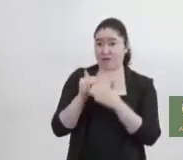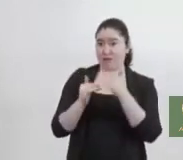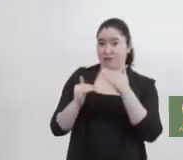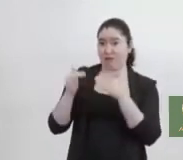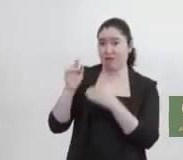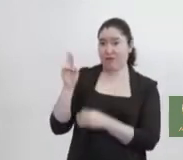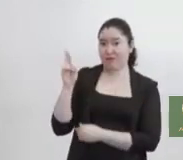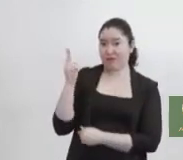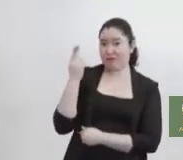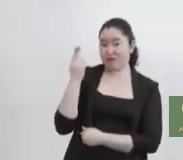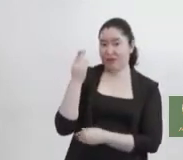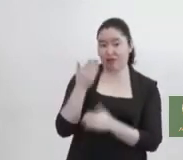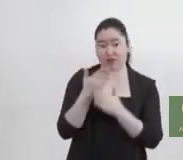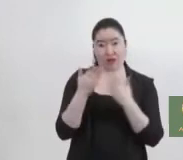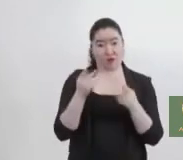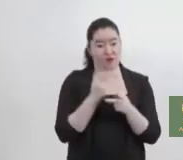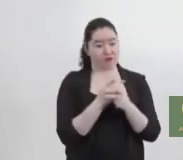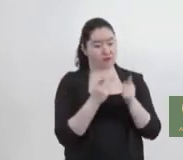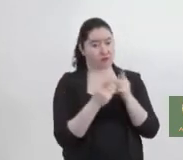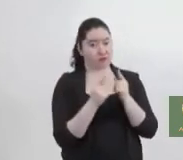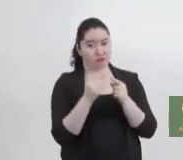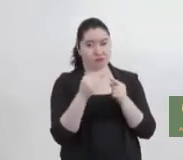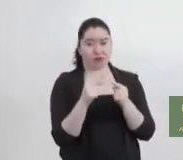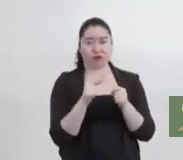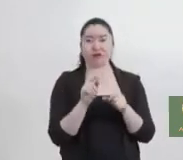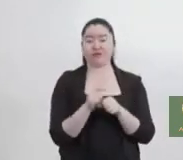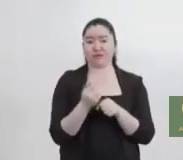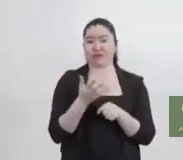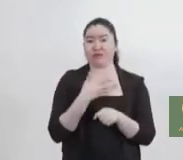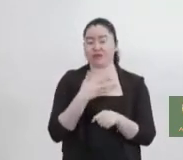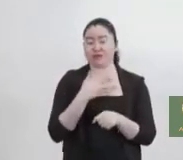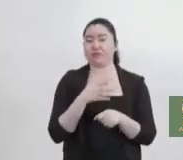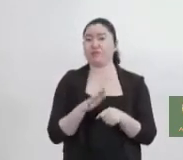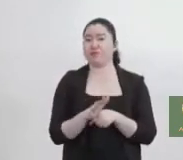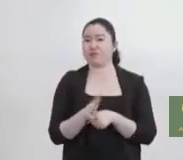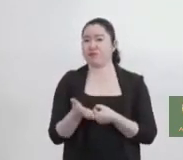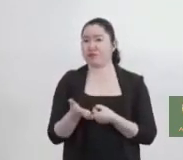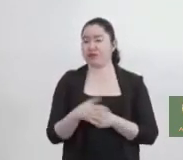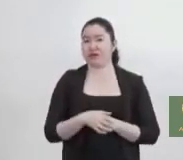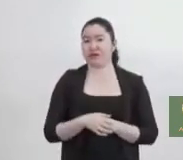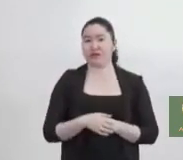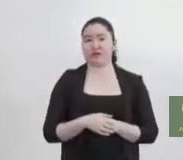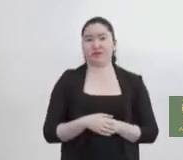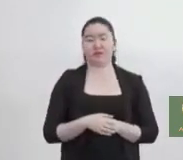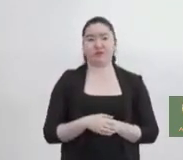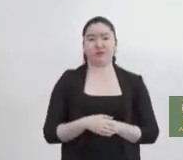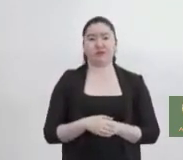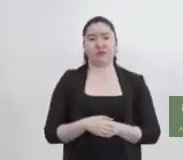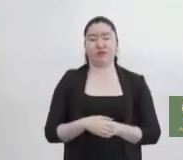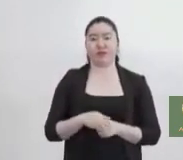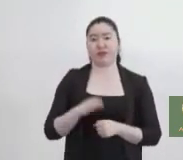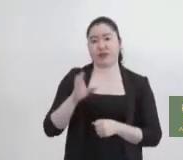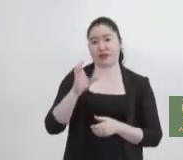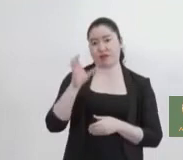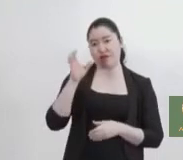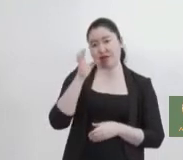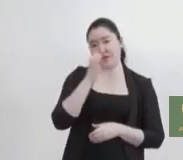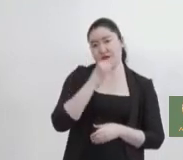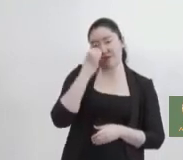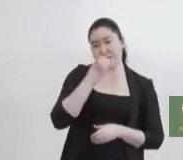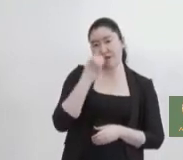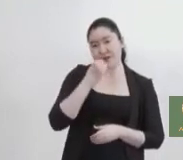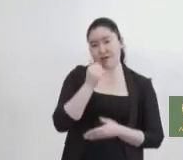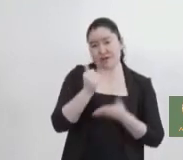nos vamos a la media superior, pues también están los colegios de ciencias y humanidades, con excepción de uno que está en el Estado